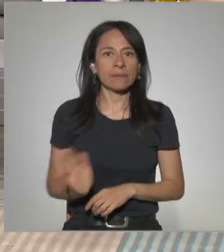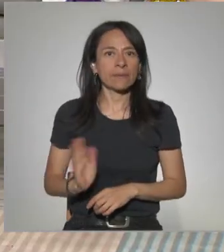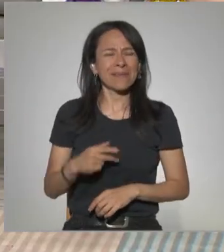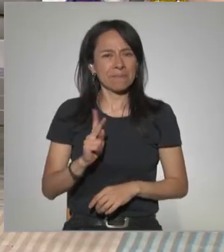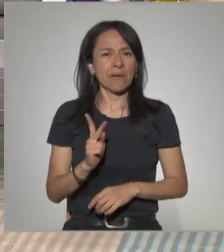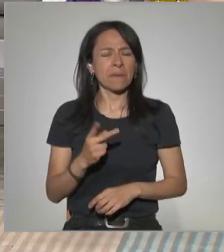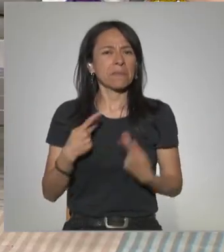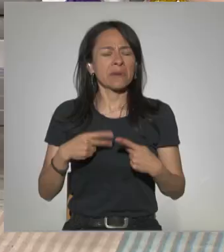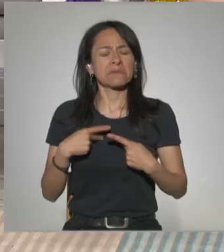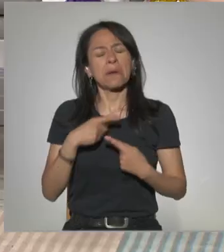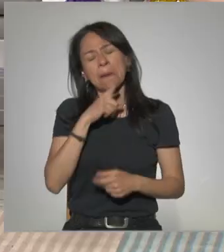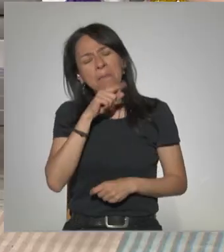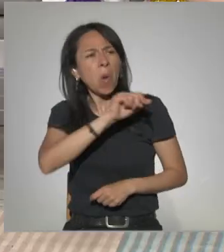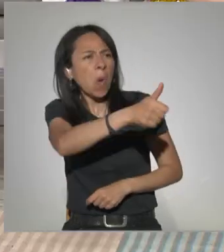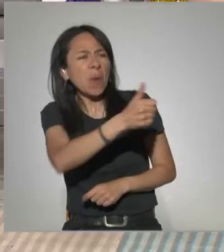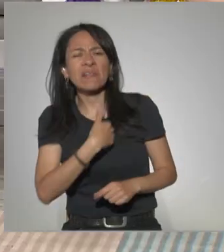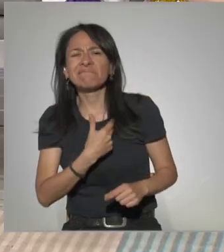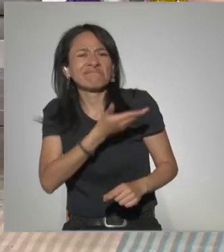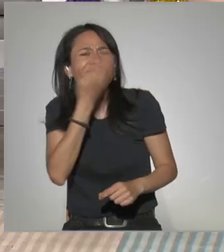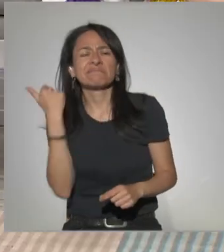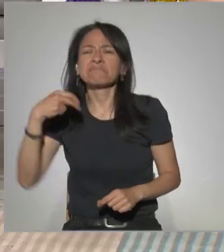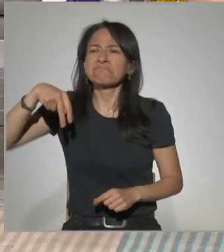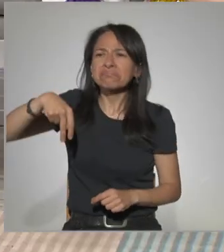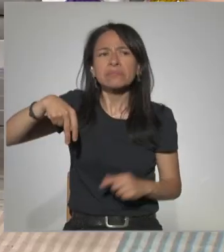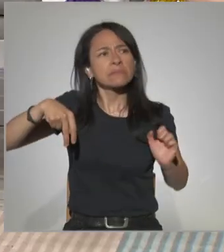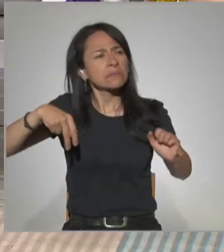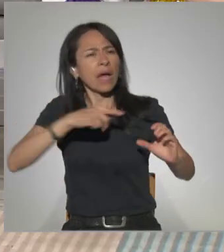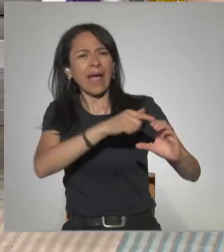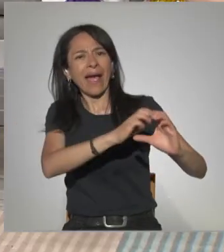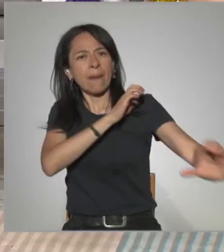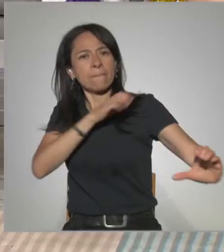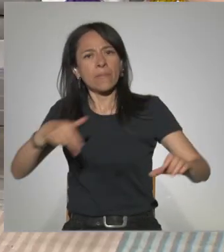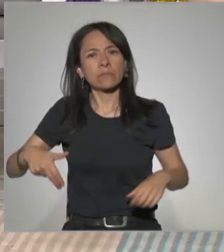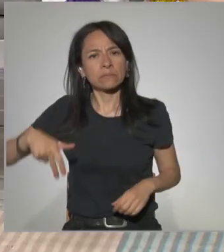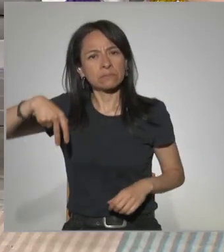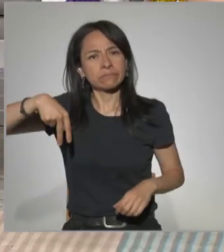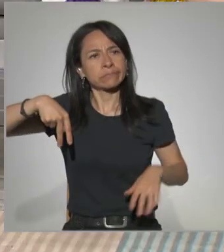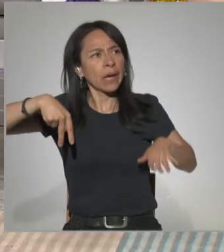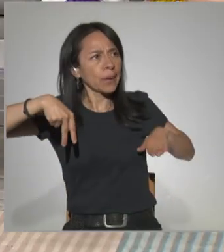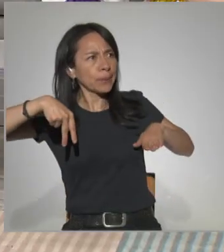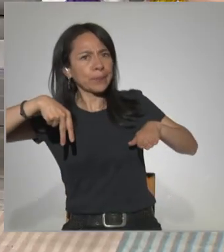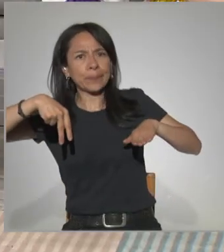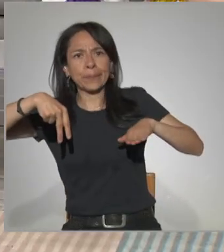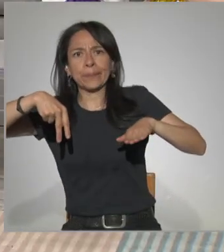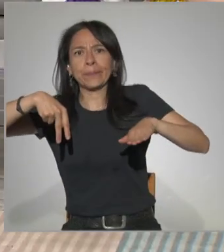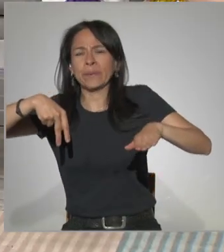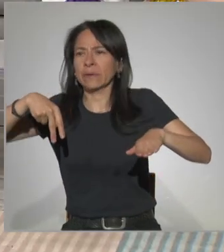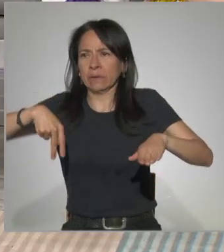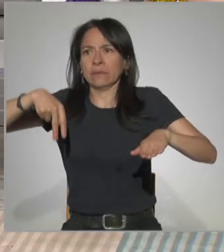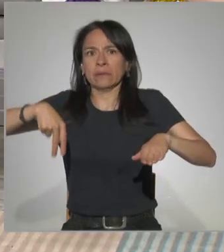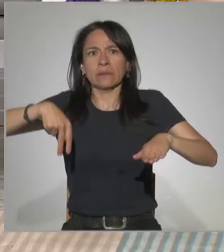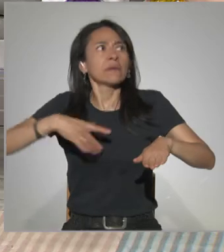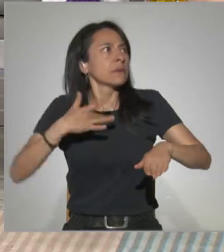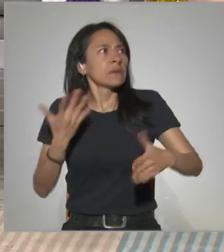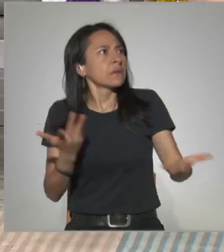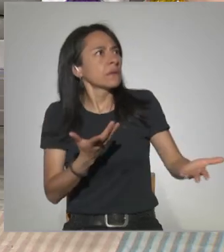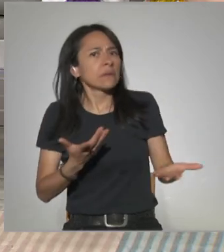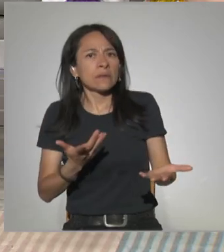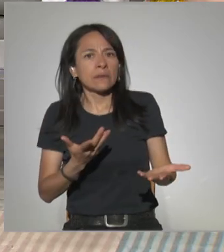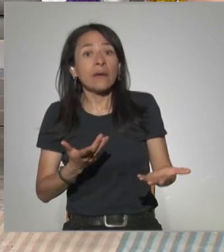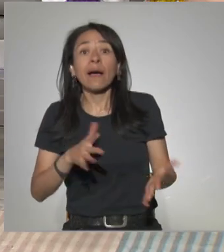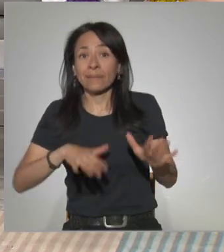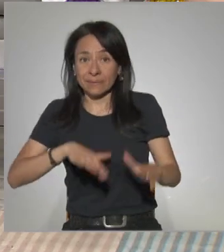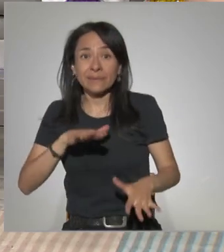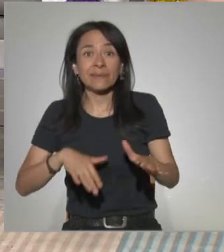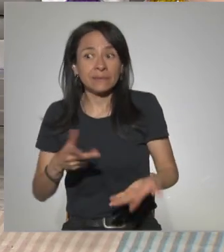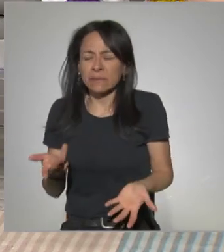un camión, y entonces el estrés obedece más a la forma como tú reaccionas ante lo